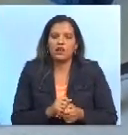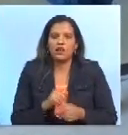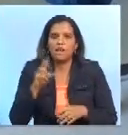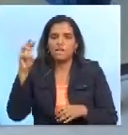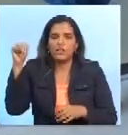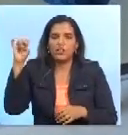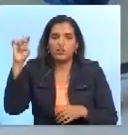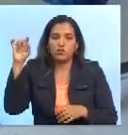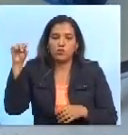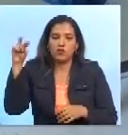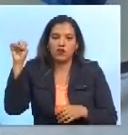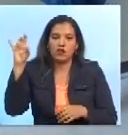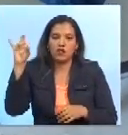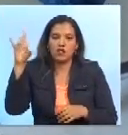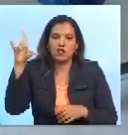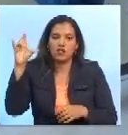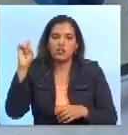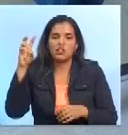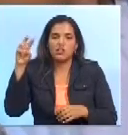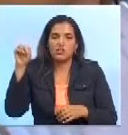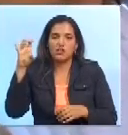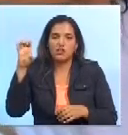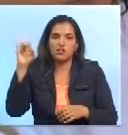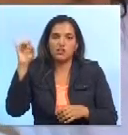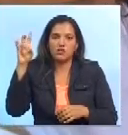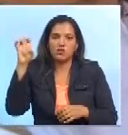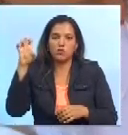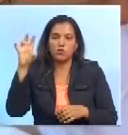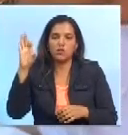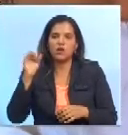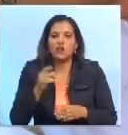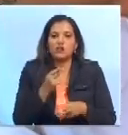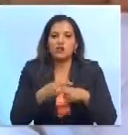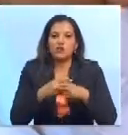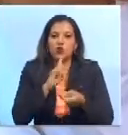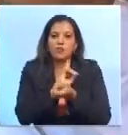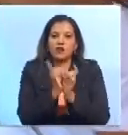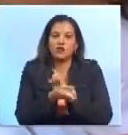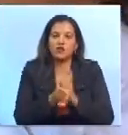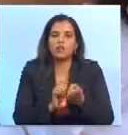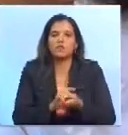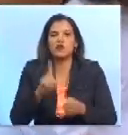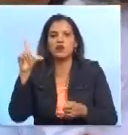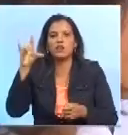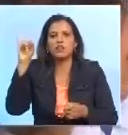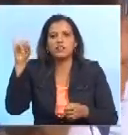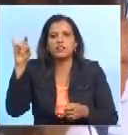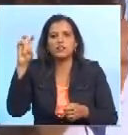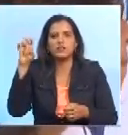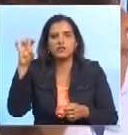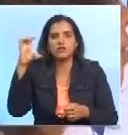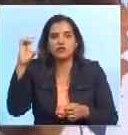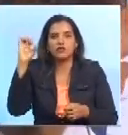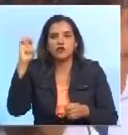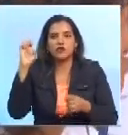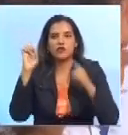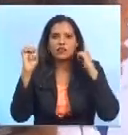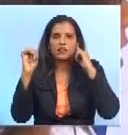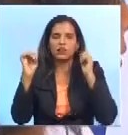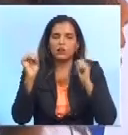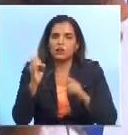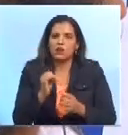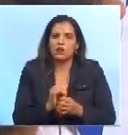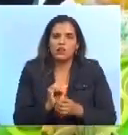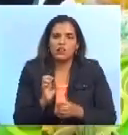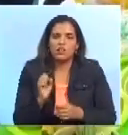Manuel Nieto Cadena será el nuevo nombre de la hasta hoy Unidad Educativa Liceo Naval Ramón Castro Gijón, de acuerdo a la